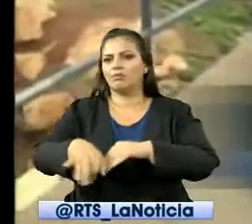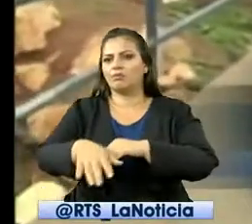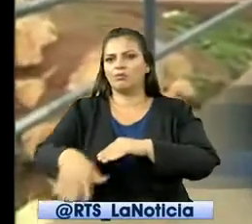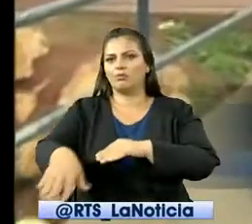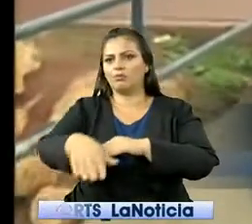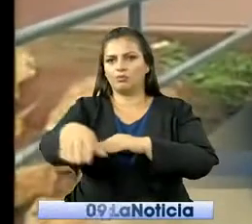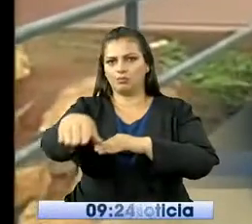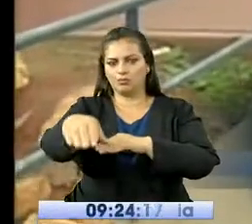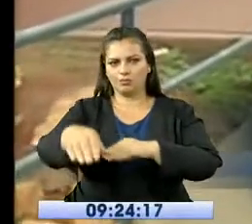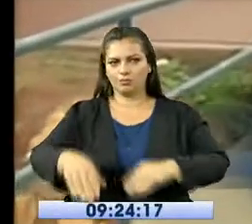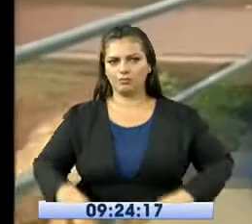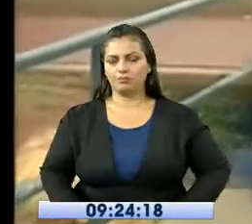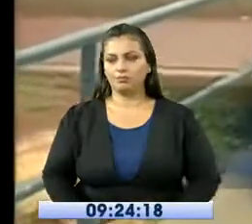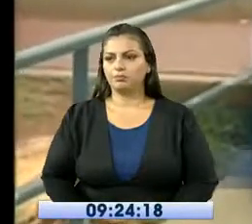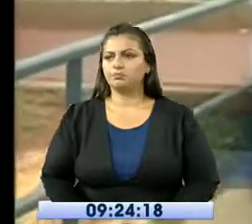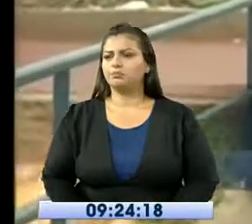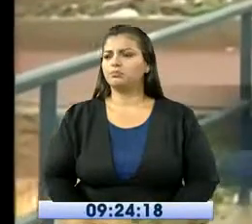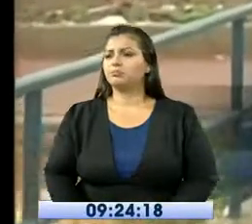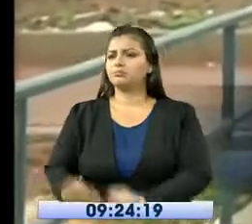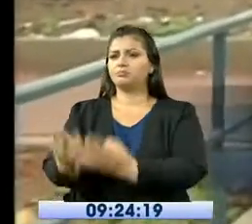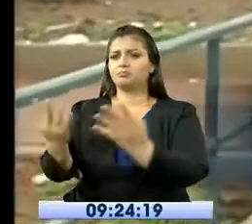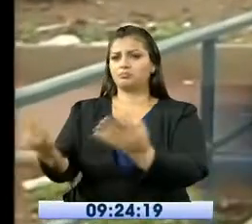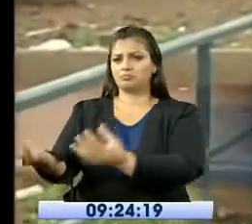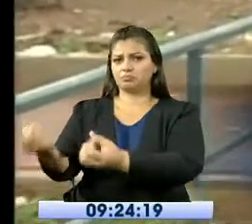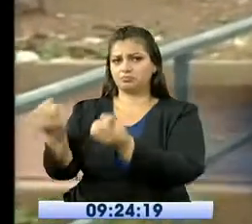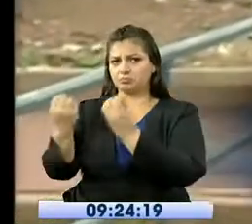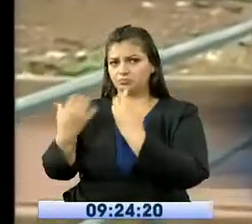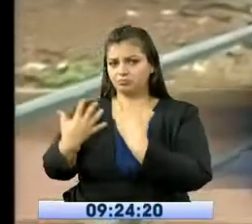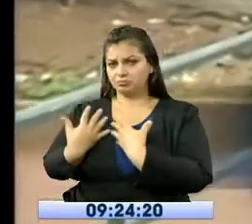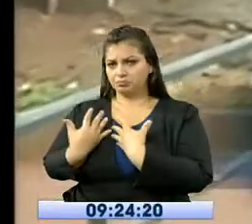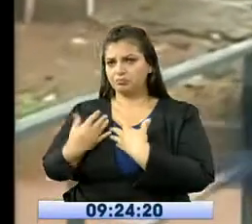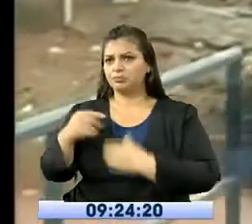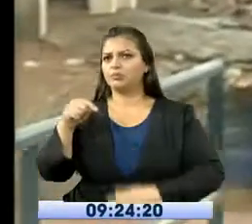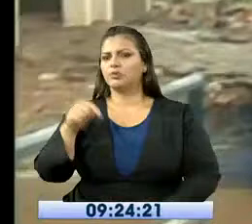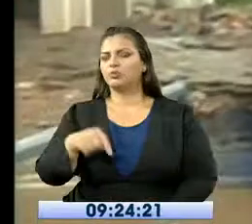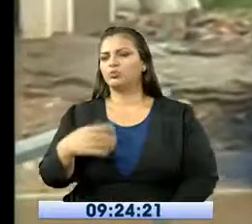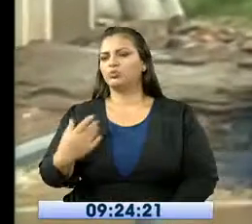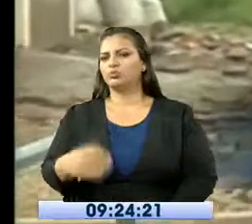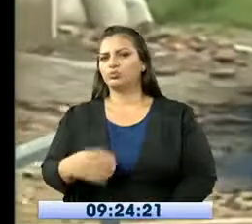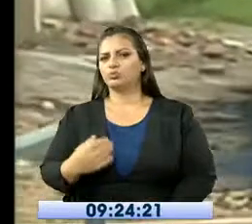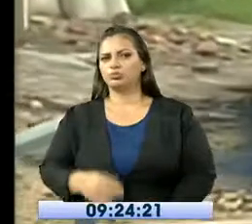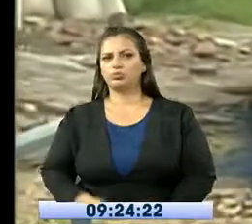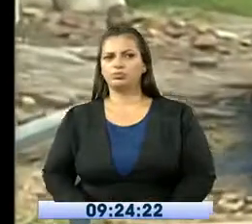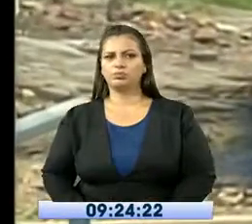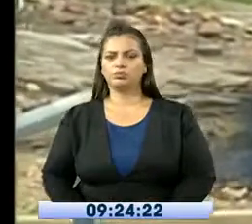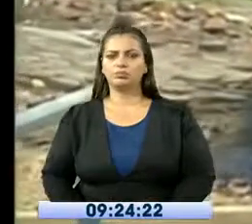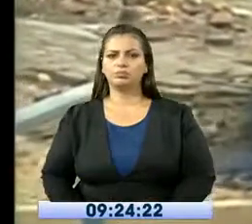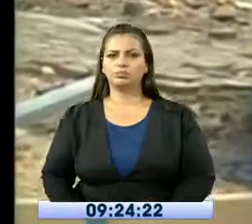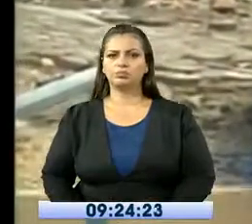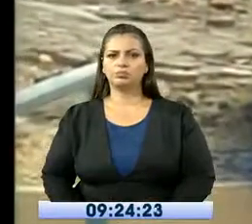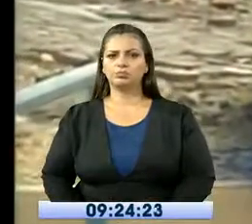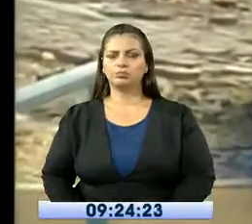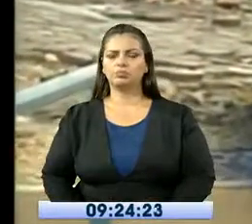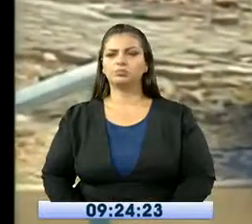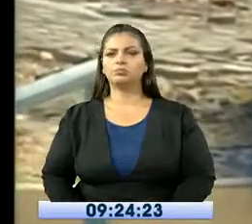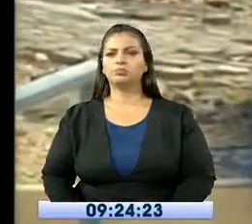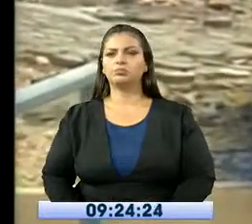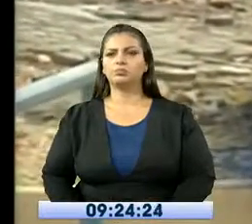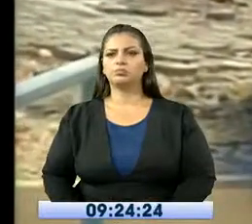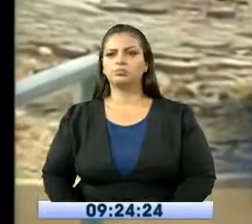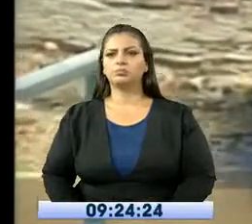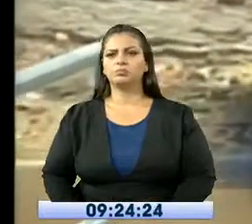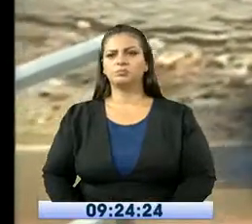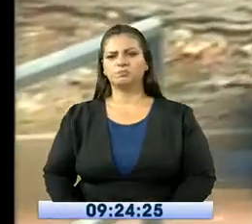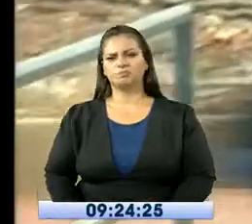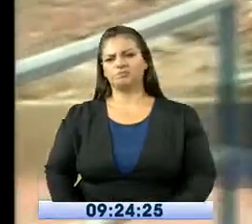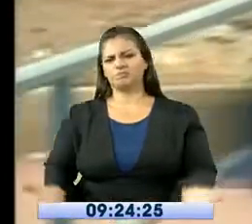se ha convertido en un sitio a través del cual muchos moradores o muchos habitantes están lanzando